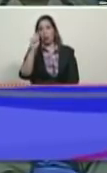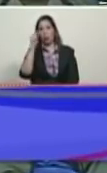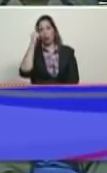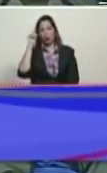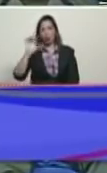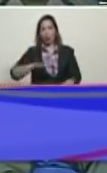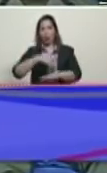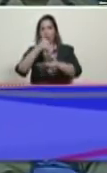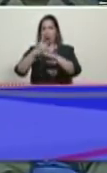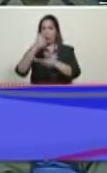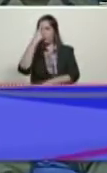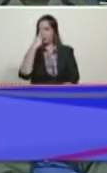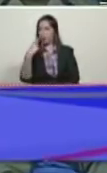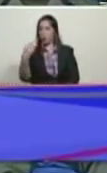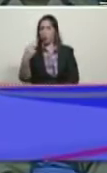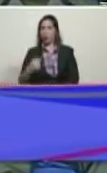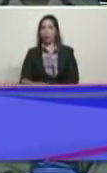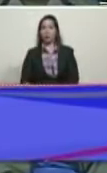soberano Ezequiel Zamora.